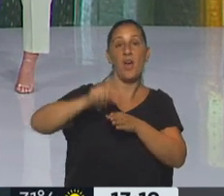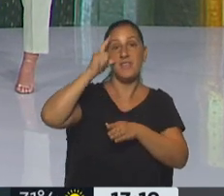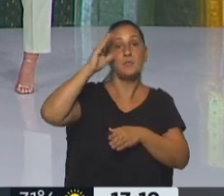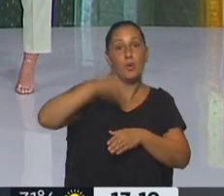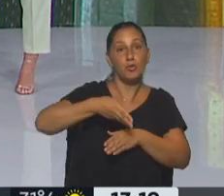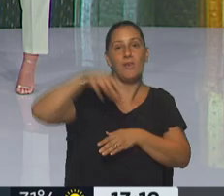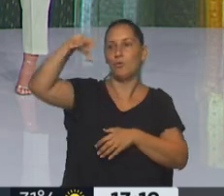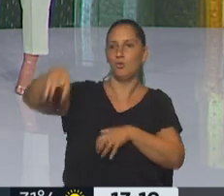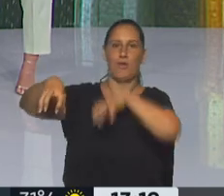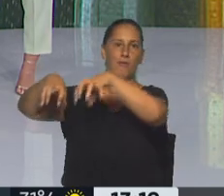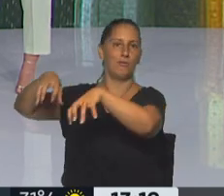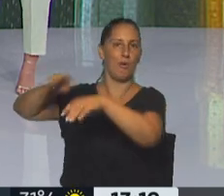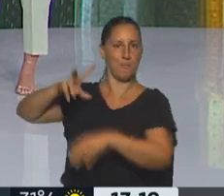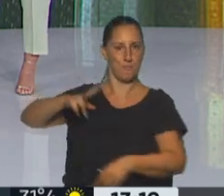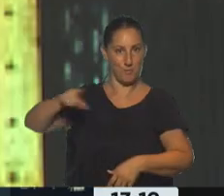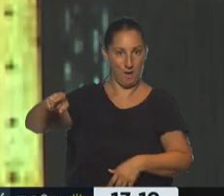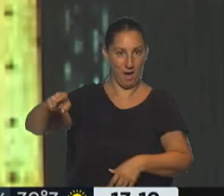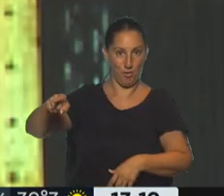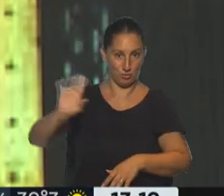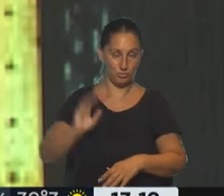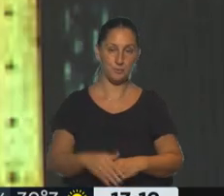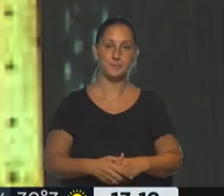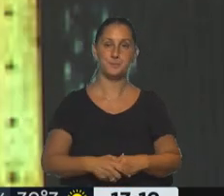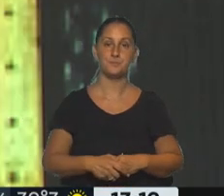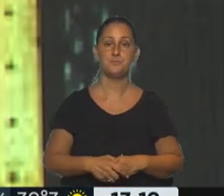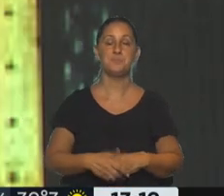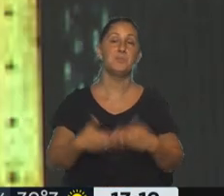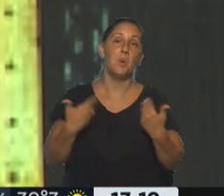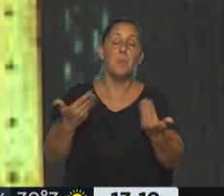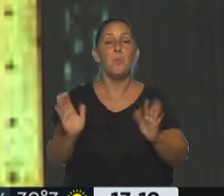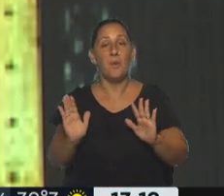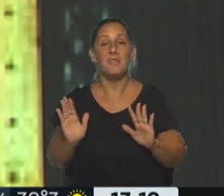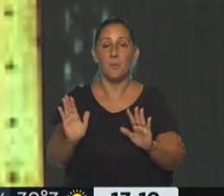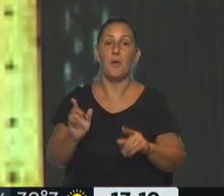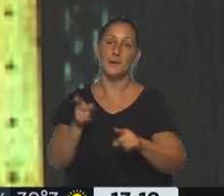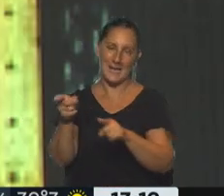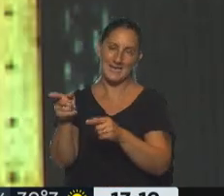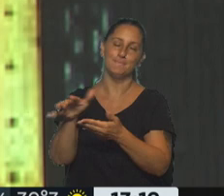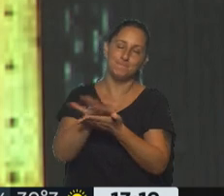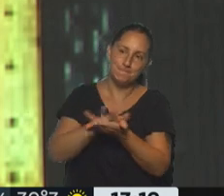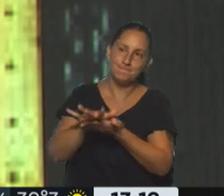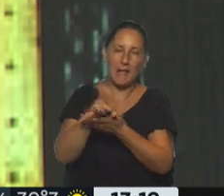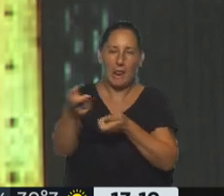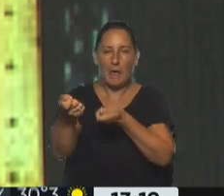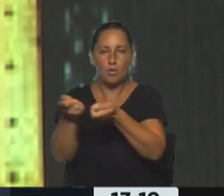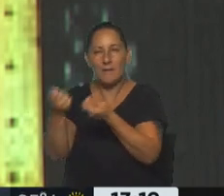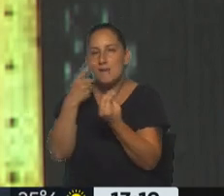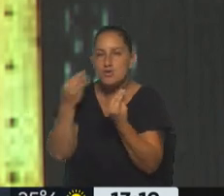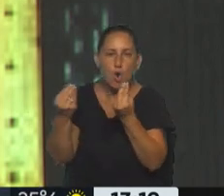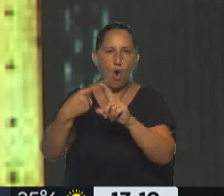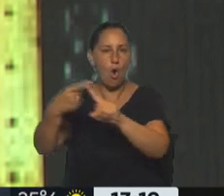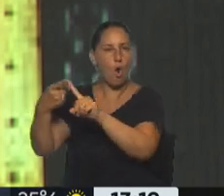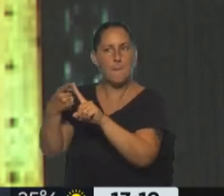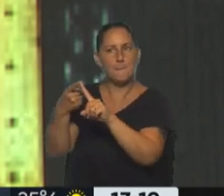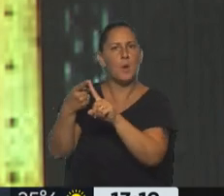privados es decir el resto que no son bancos que uno podría decir Bueno ahí hay que en todo caso negociar o ver cuáles son